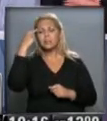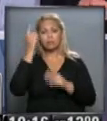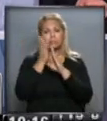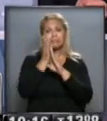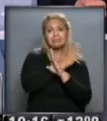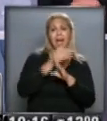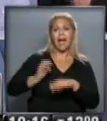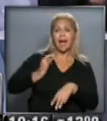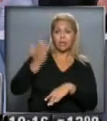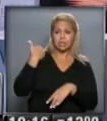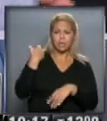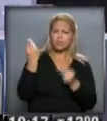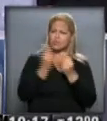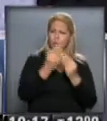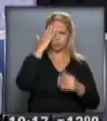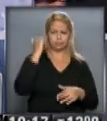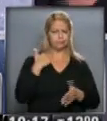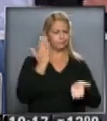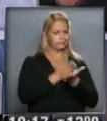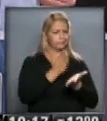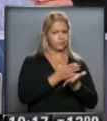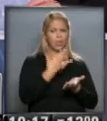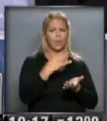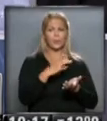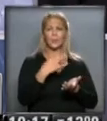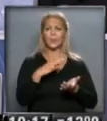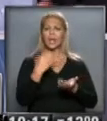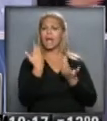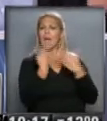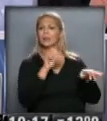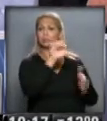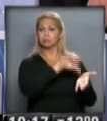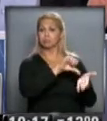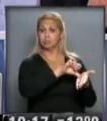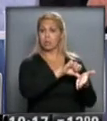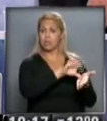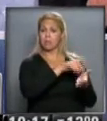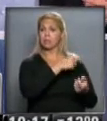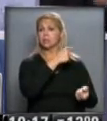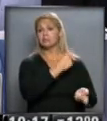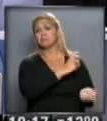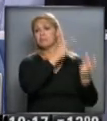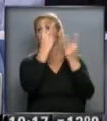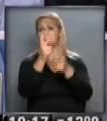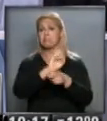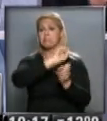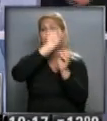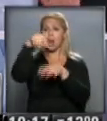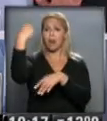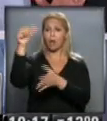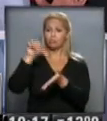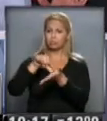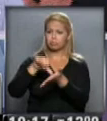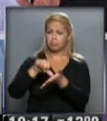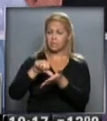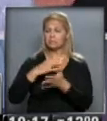atrás muchos dictadores, algunos que se veían obligados a abandonar sus países, terminaban en un exilio, uno puede decir, dorado, o por